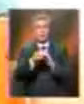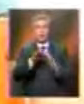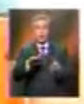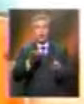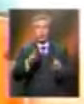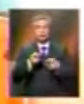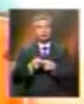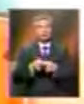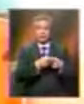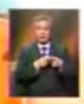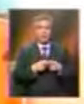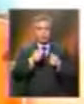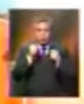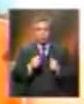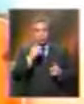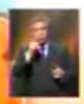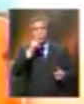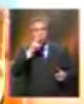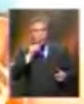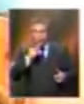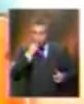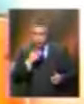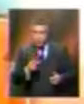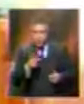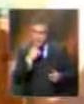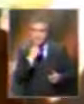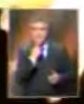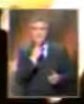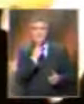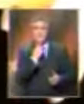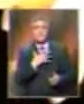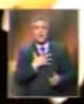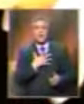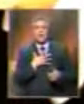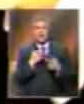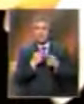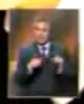ciencia, pero pueden pasar un día de su vida viendo la vida diferente.